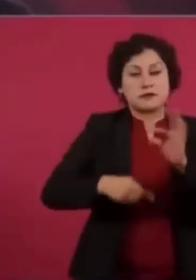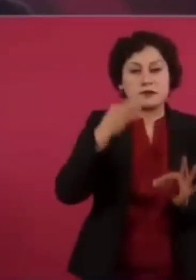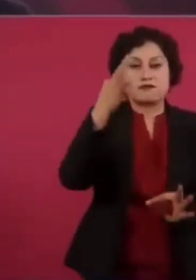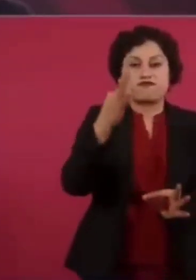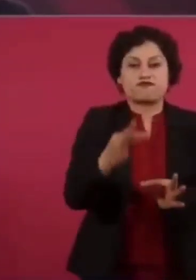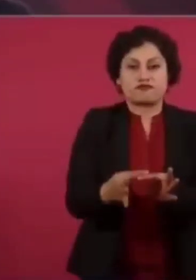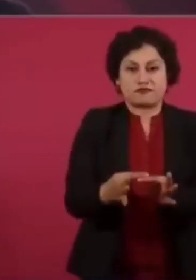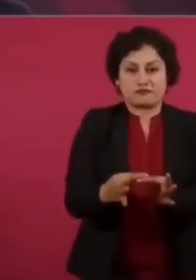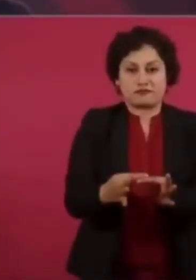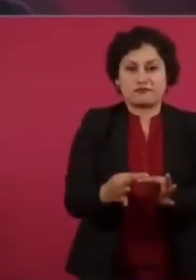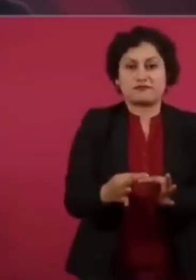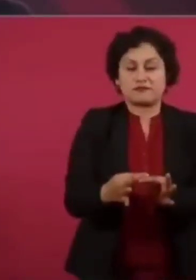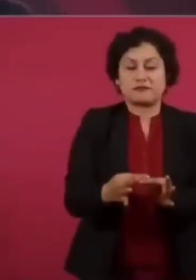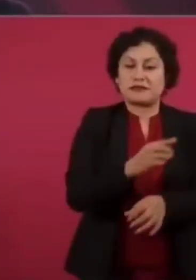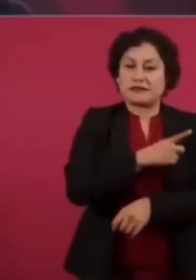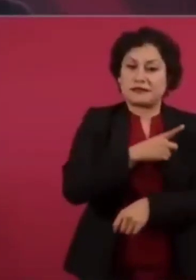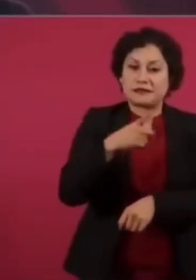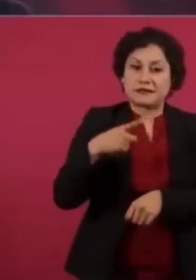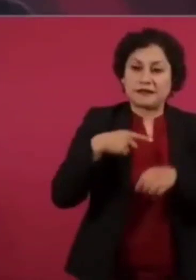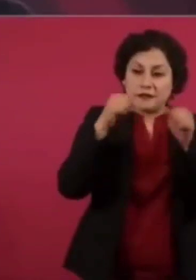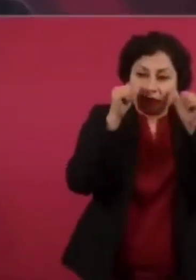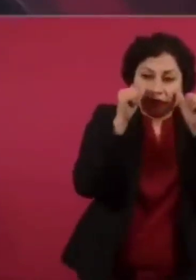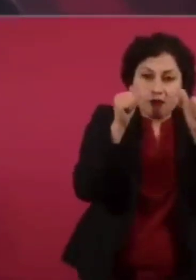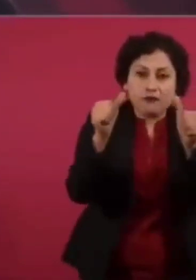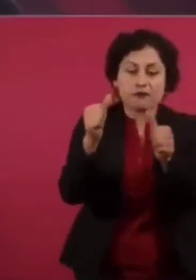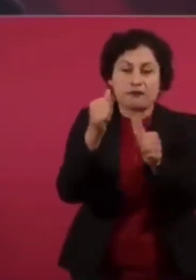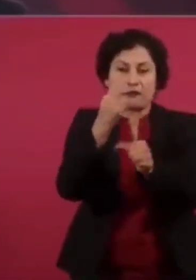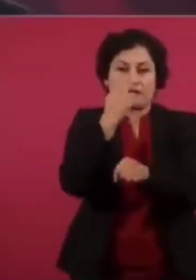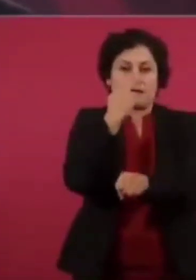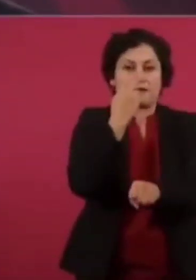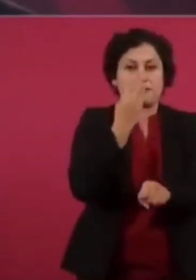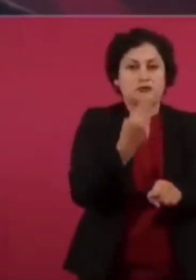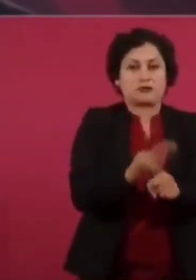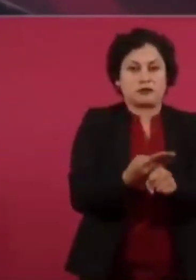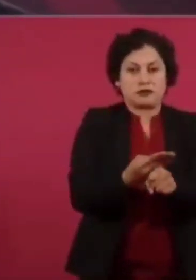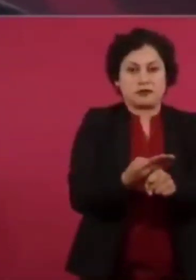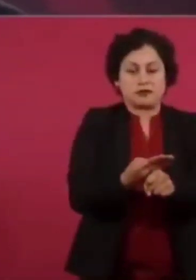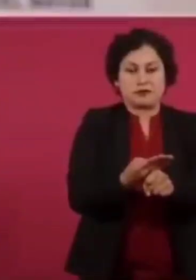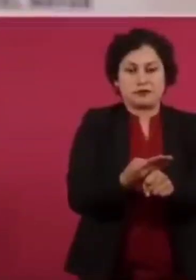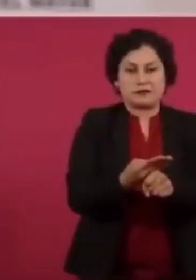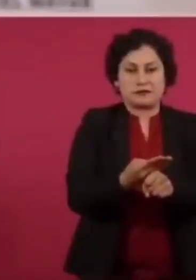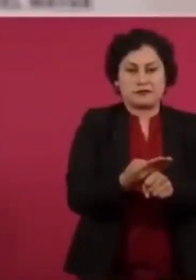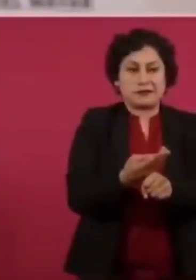¿El avance fue igual o peor? No puede.